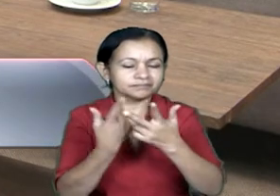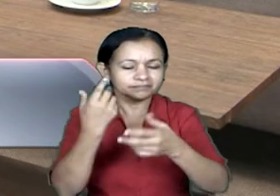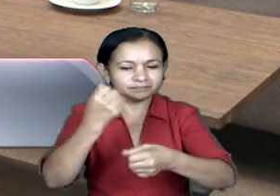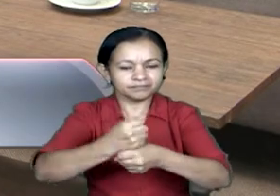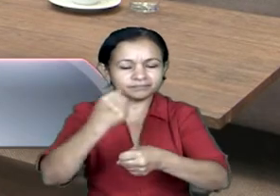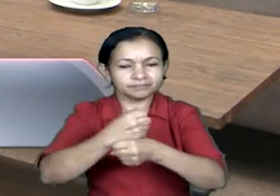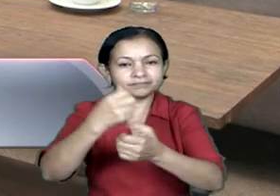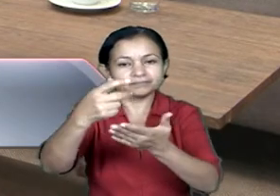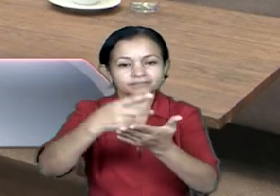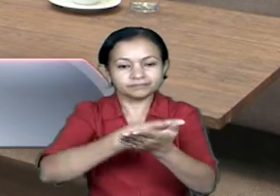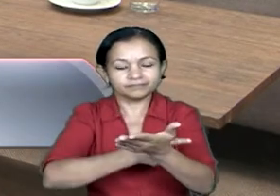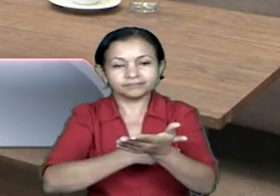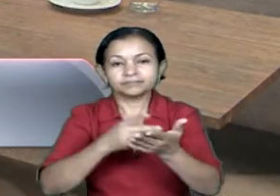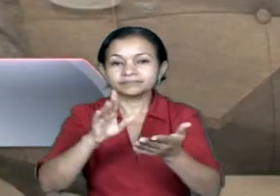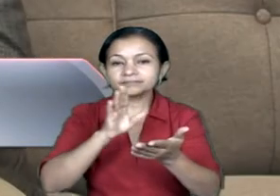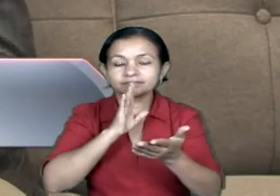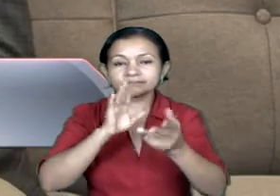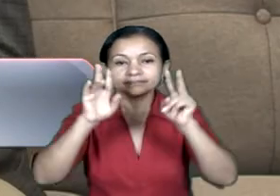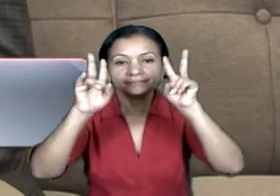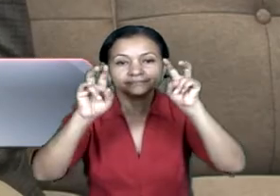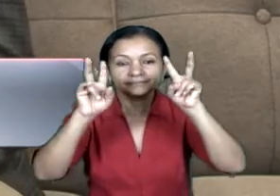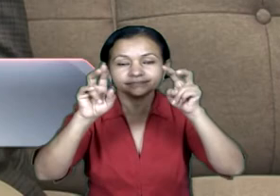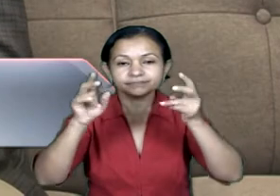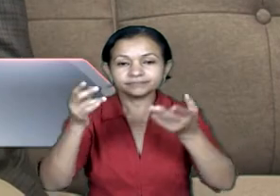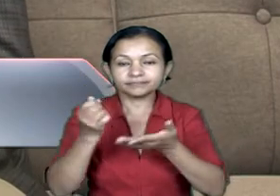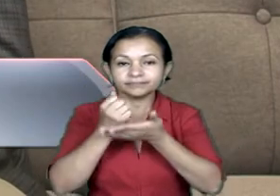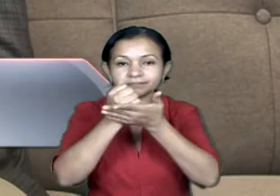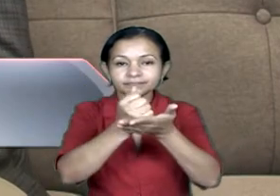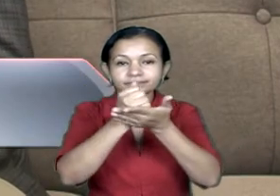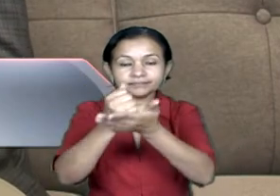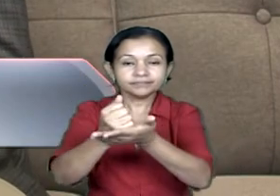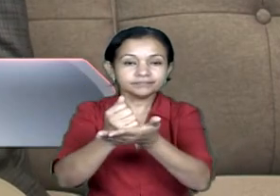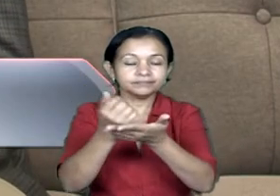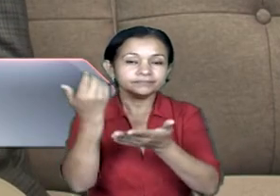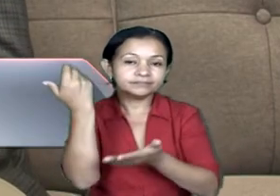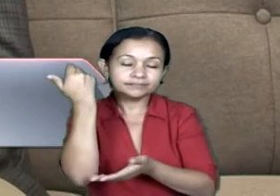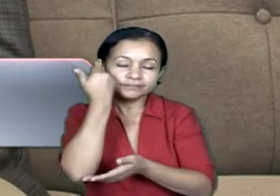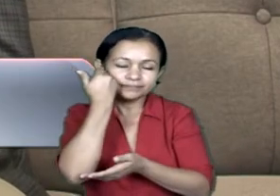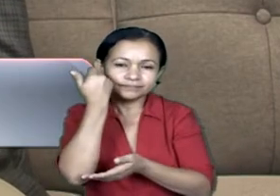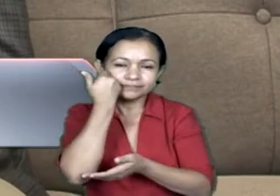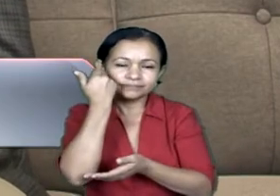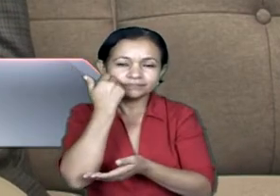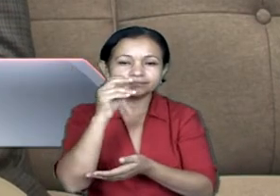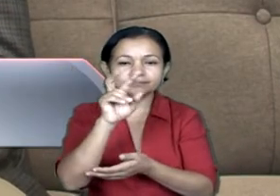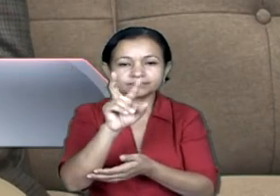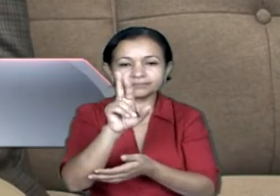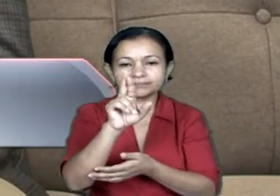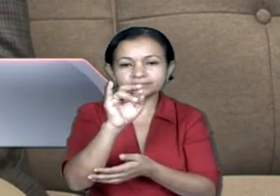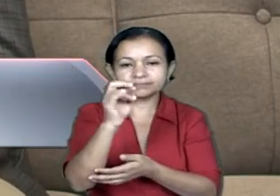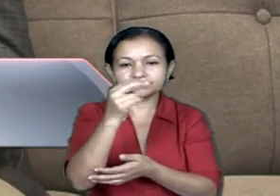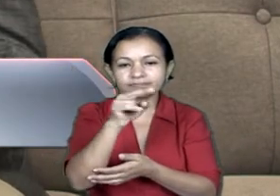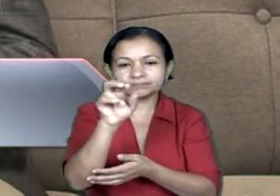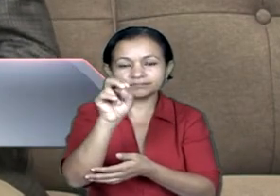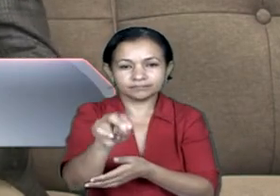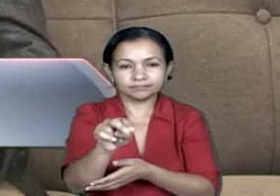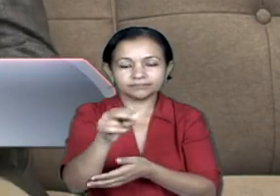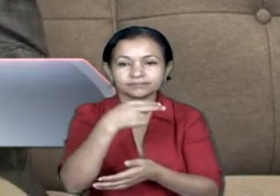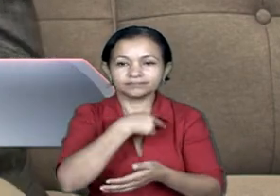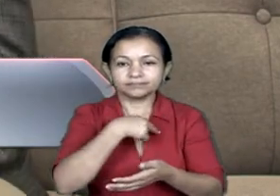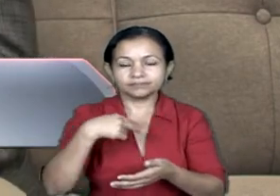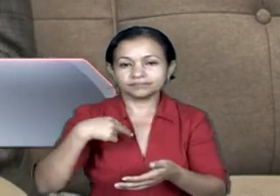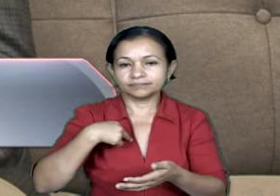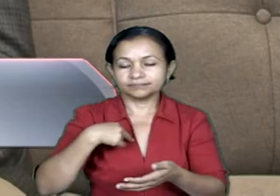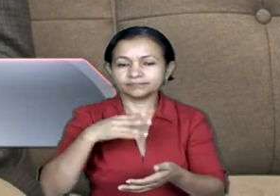Es en lo que se refiere a proyectos de prevención de enfermedad renal crónica. Eso